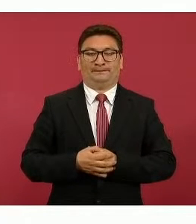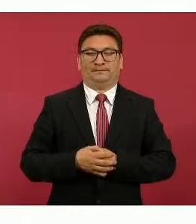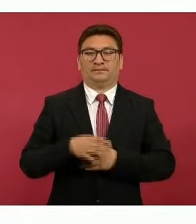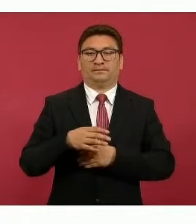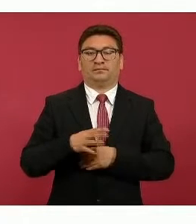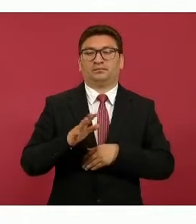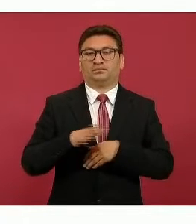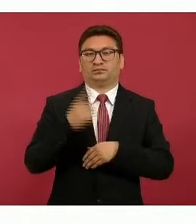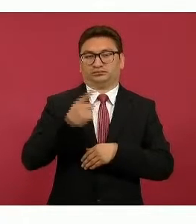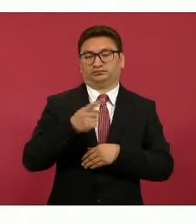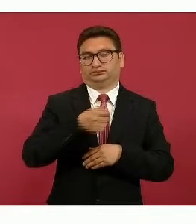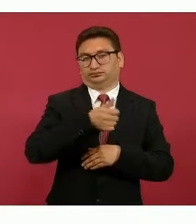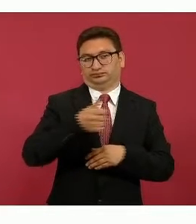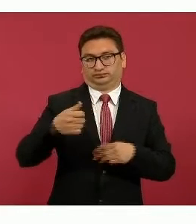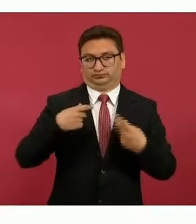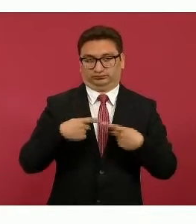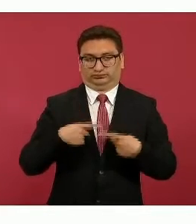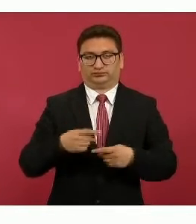habitantes.